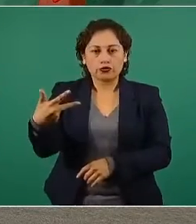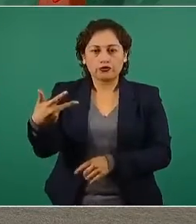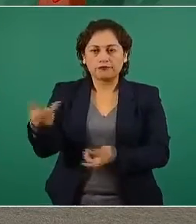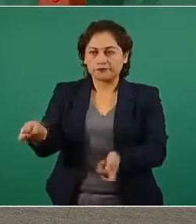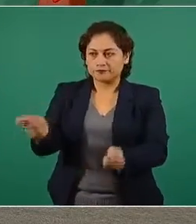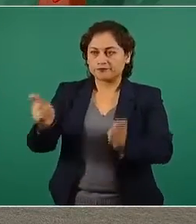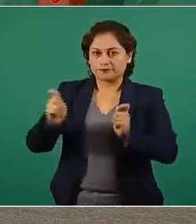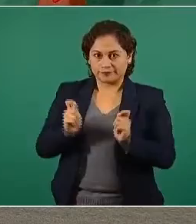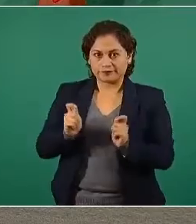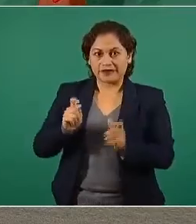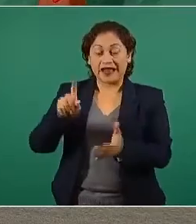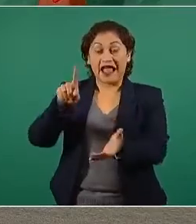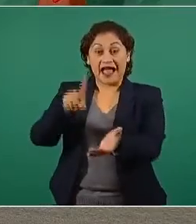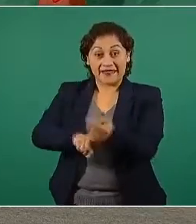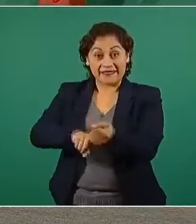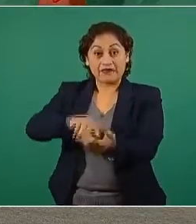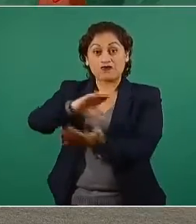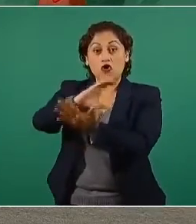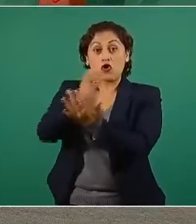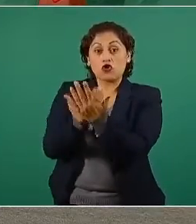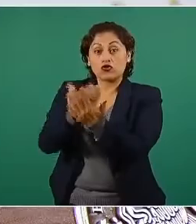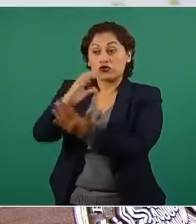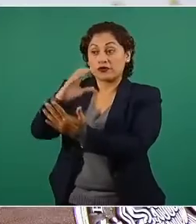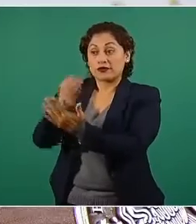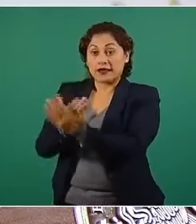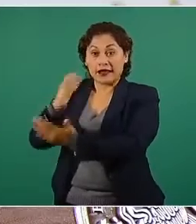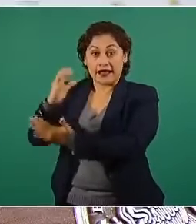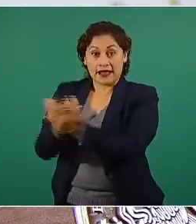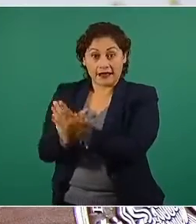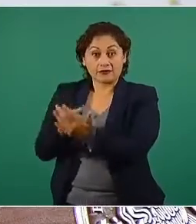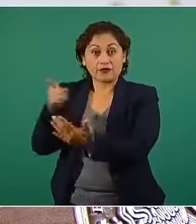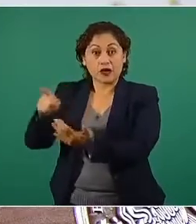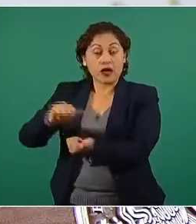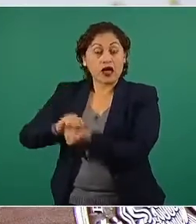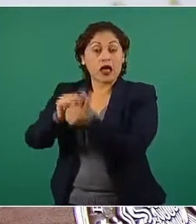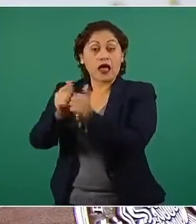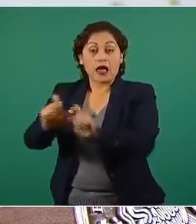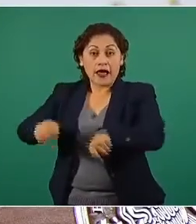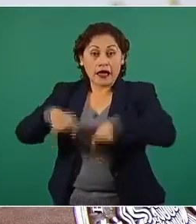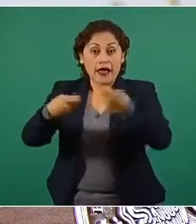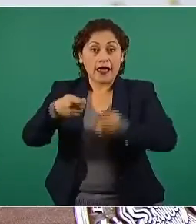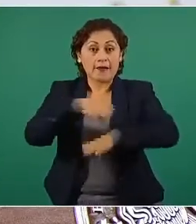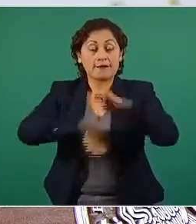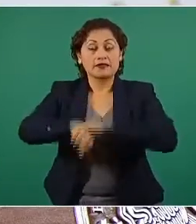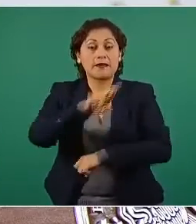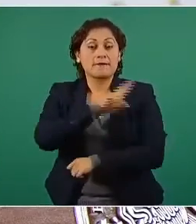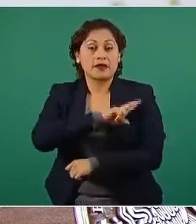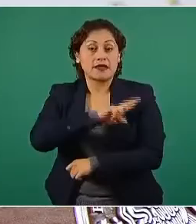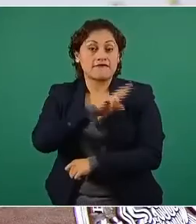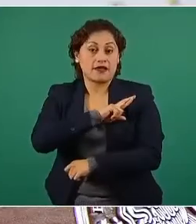o contratos de servicios para 8 reclusorios, privatizan las cárceles